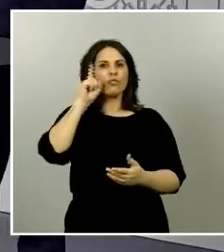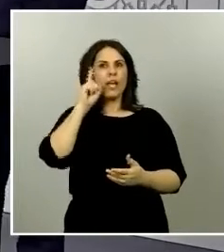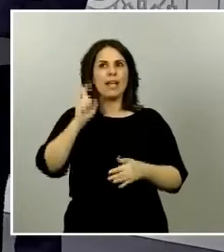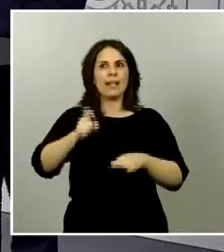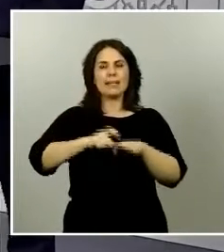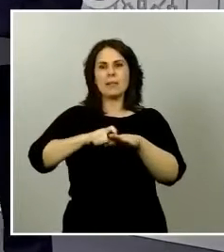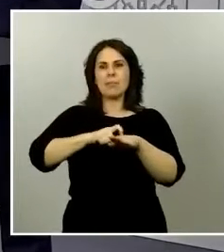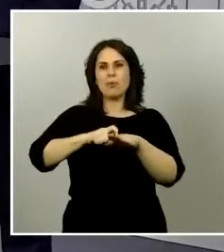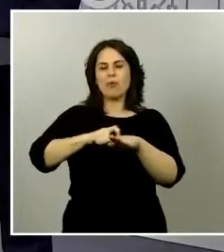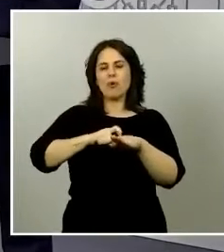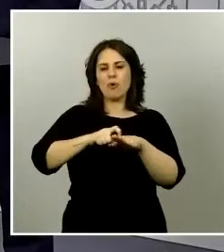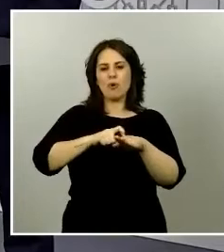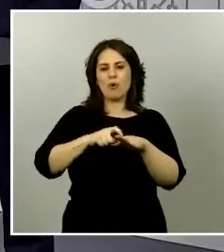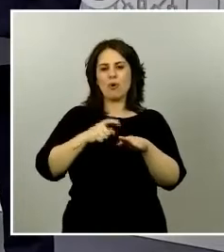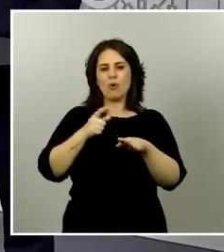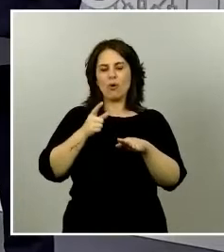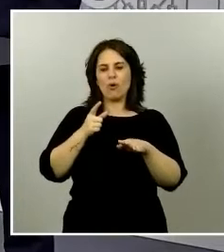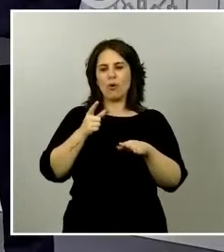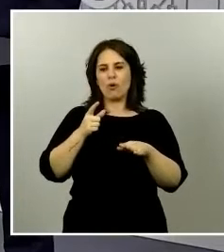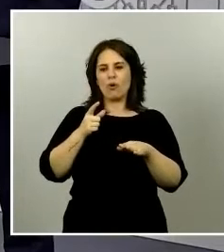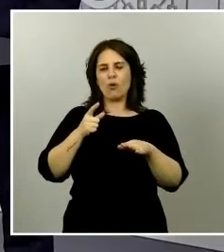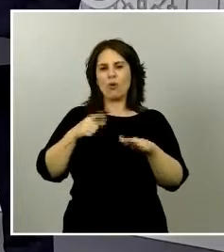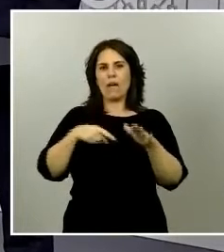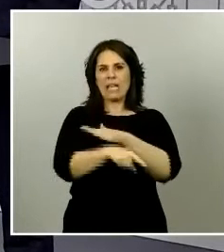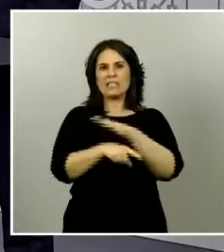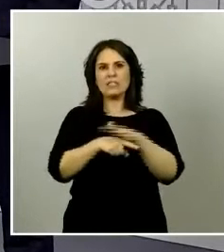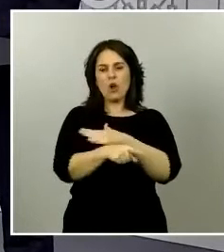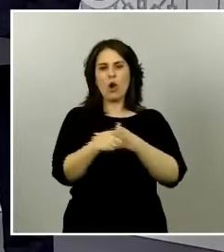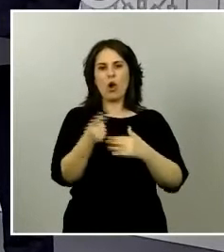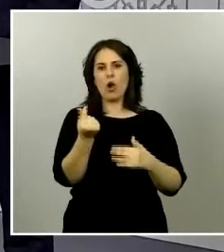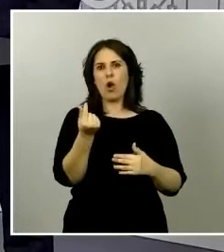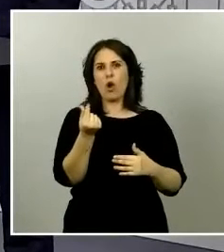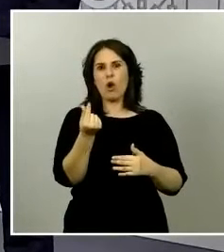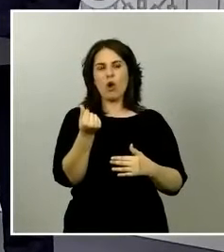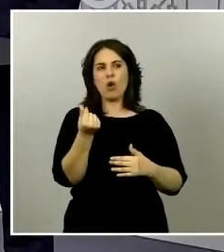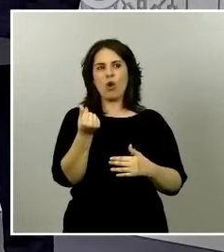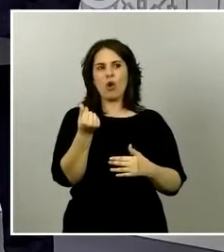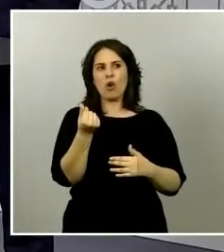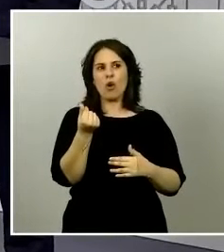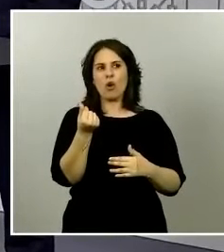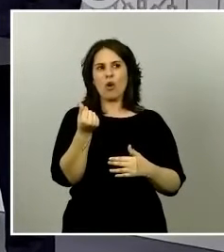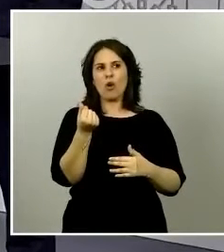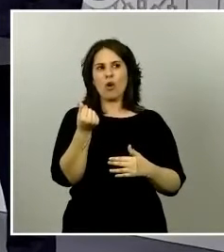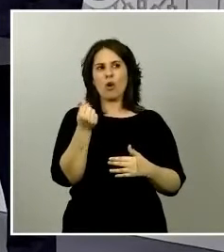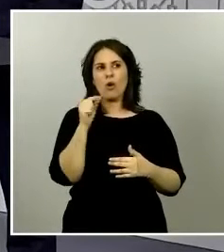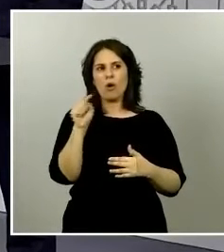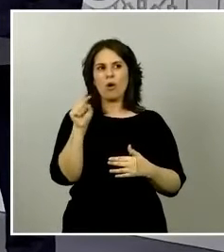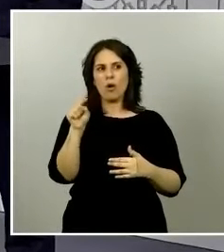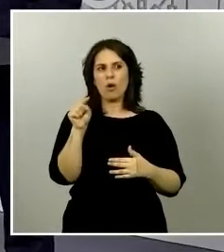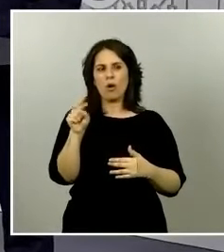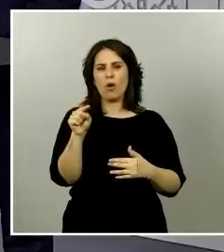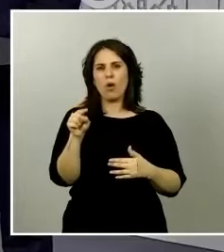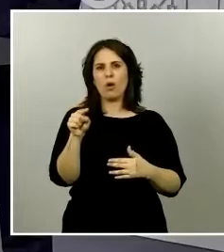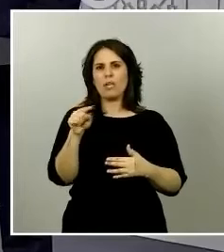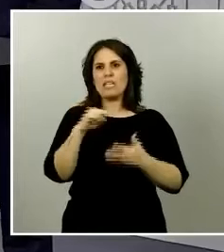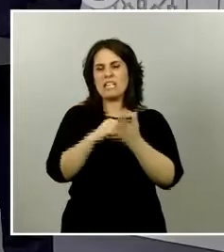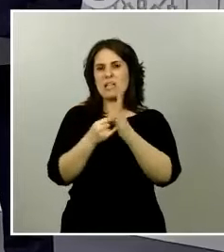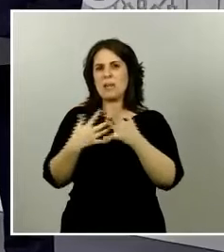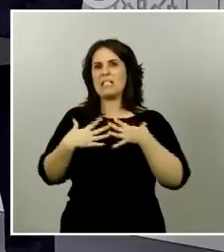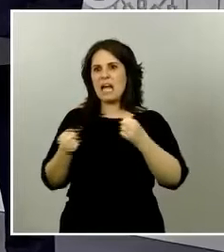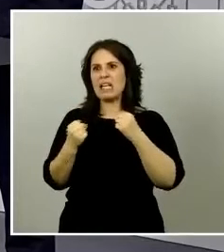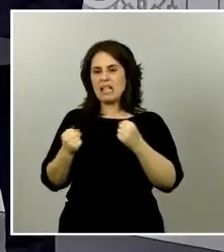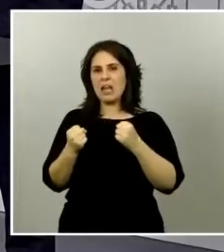sé si sería qué tipo de incentivo sería, ¿no?, a la hora de gestionar los ingresos cuando se decidió no